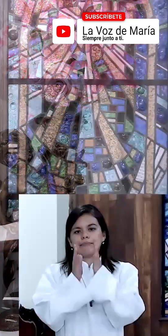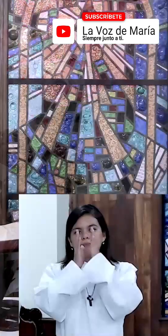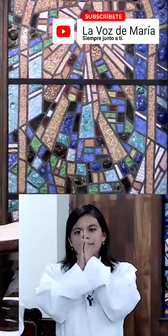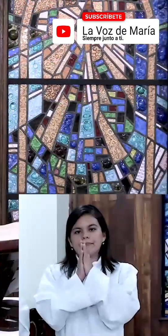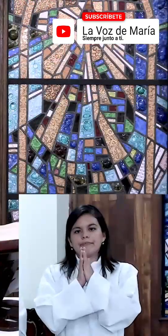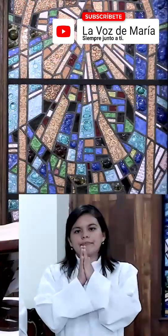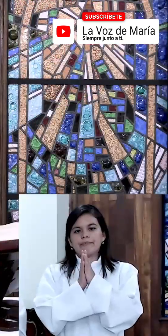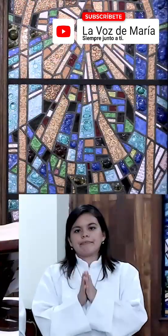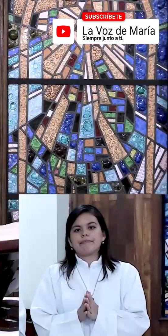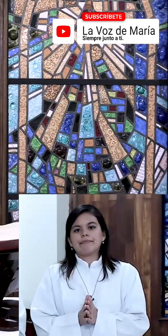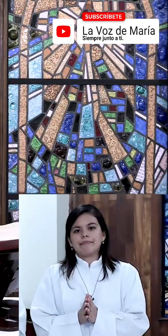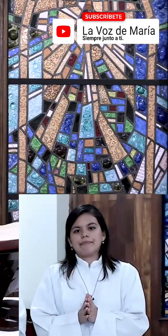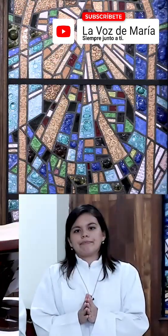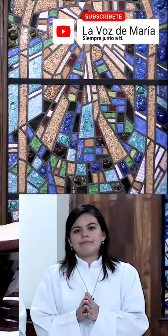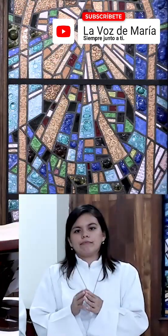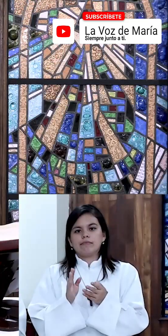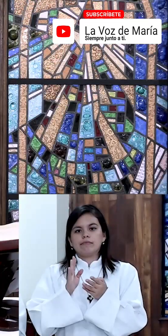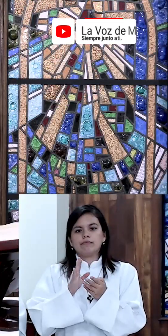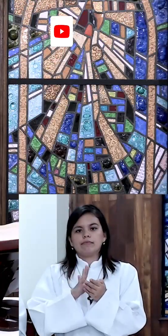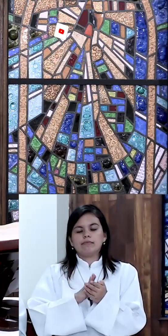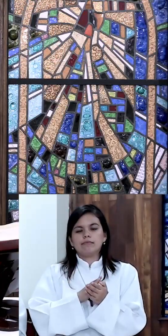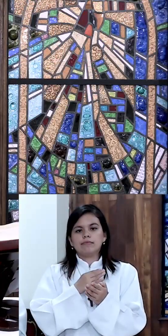Amén.